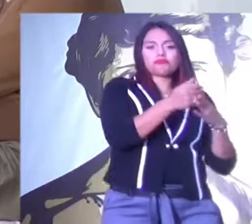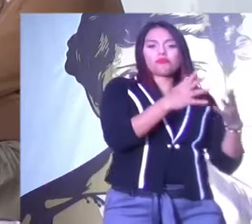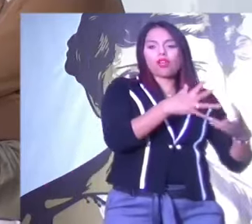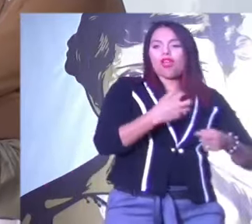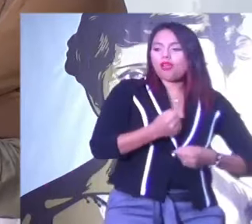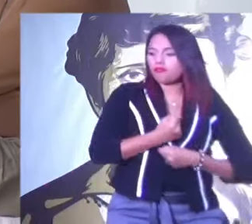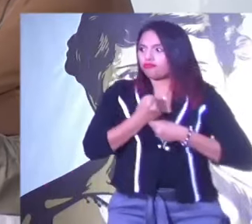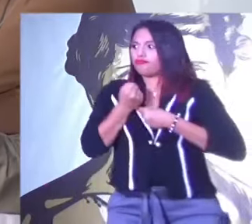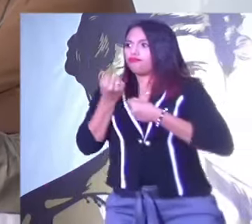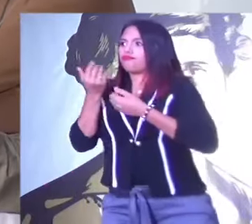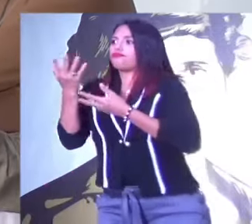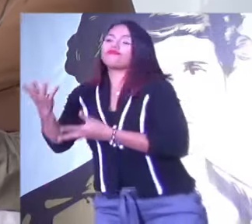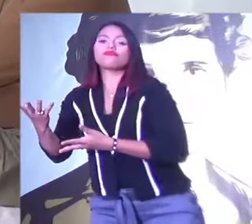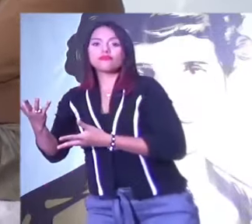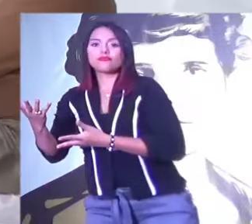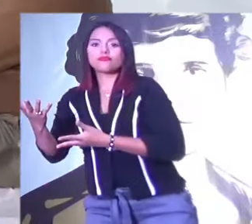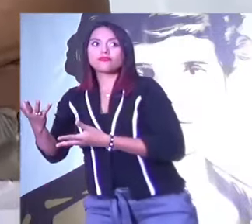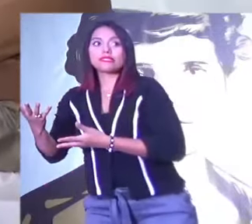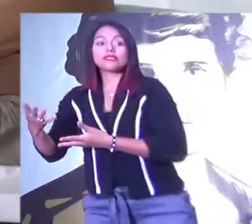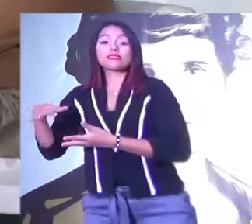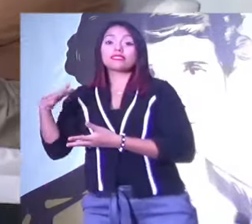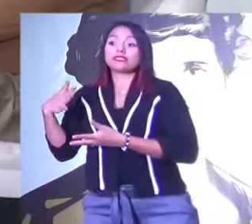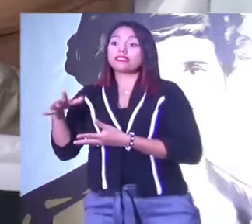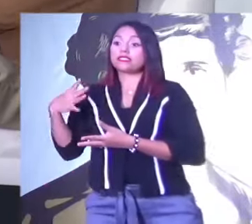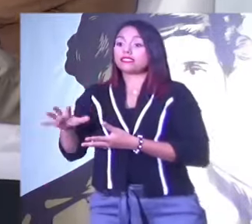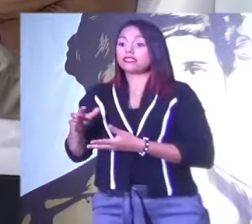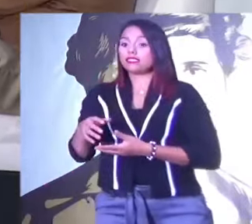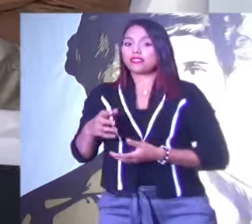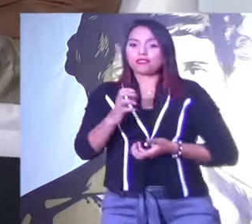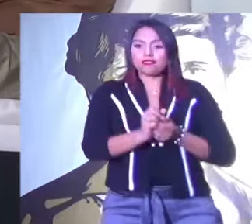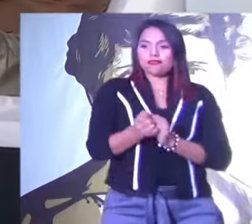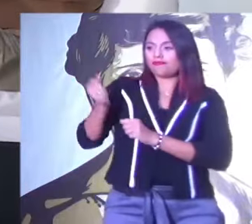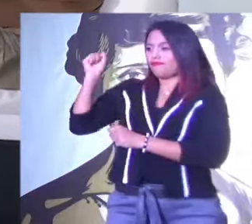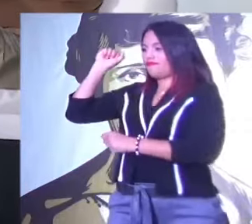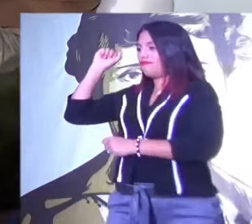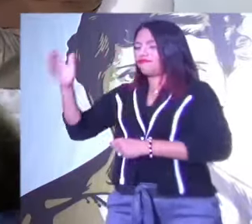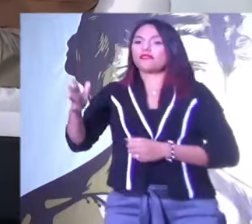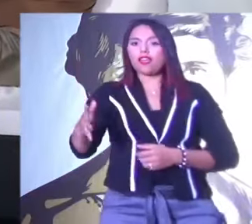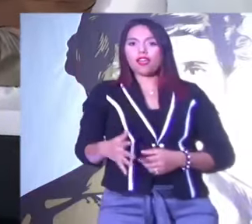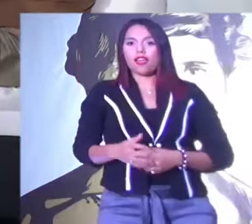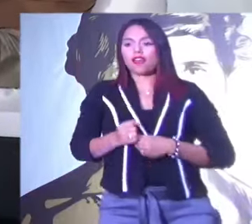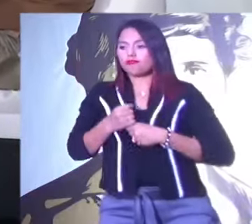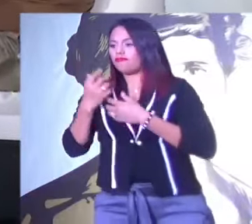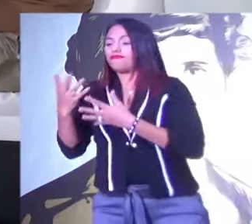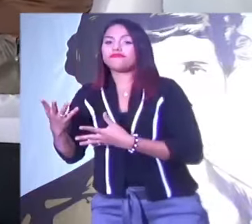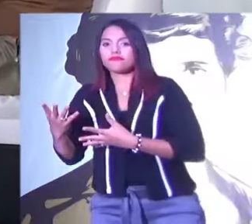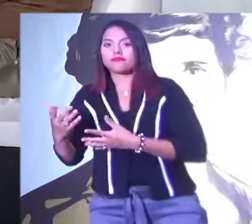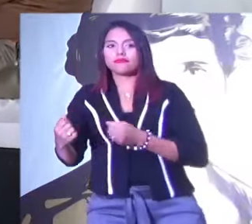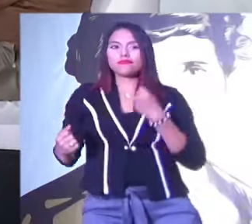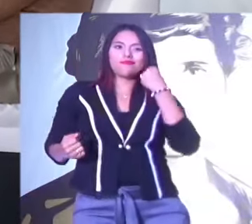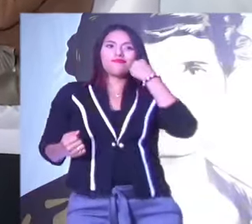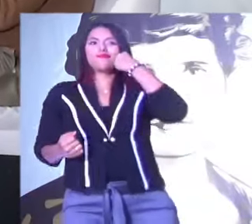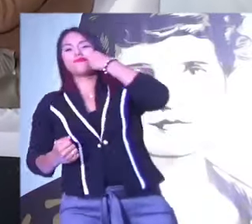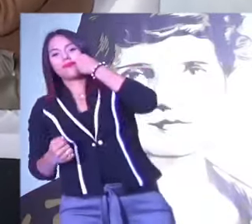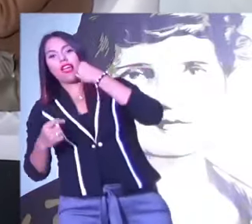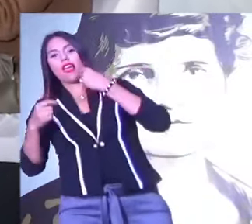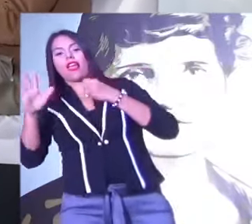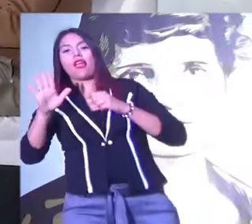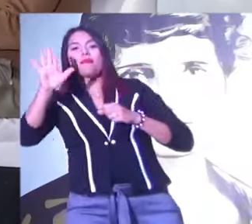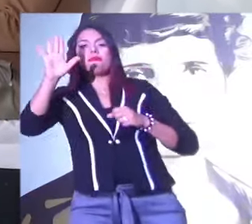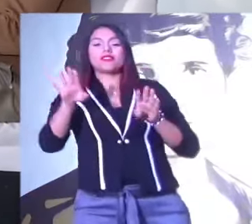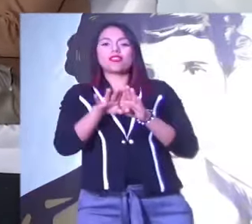lanza un verso de Neruda, ¿no? Y lo enrolla y lo lanza, y así aparece en espiral aquí, va y también golpea al otro y casi lo tumba,